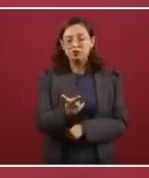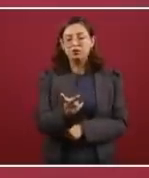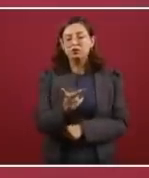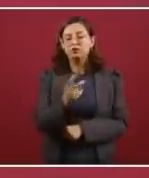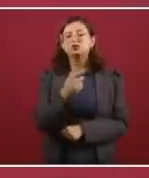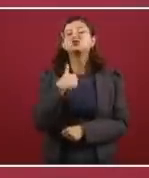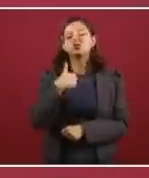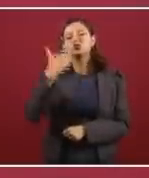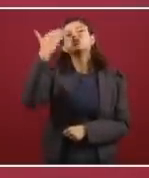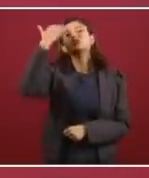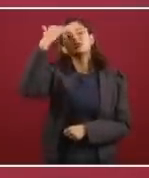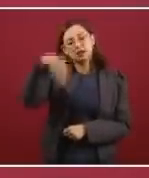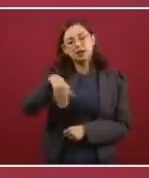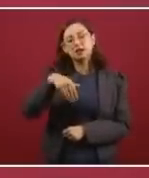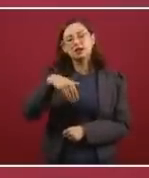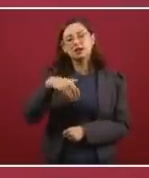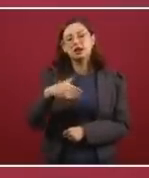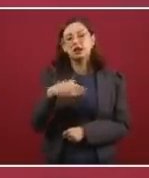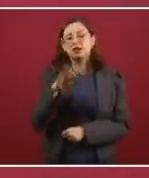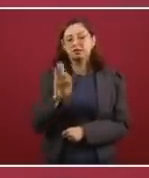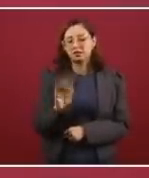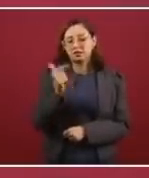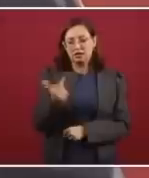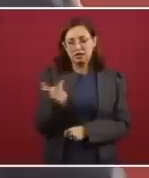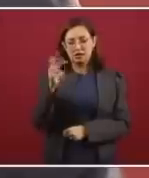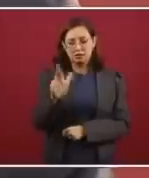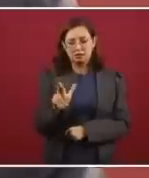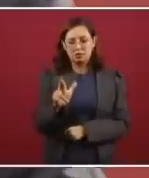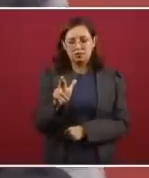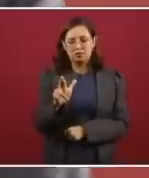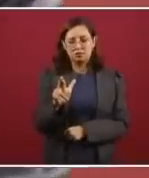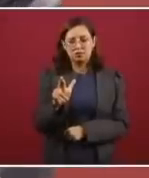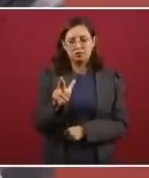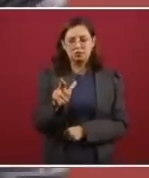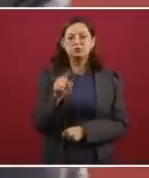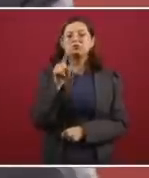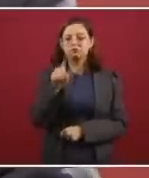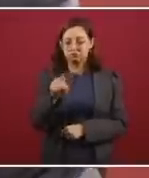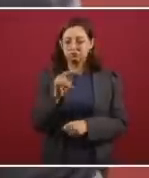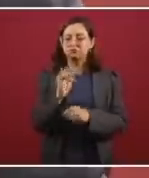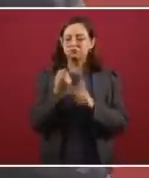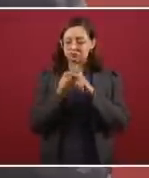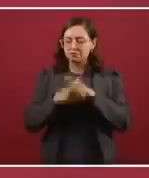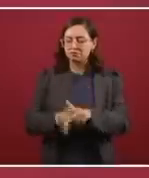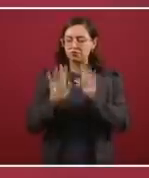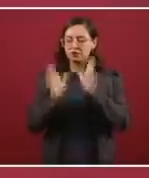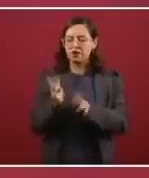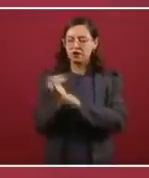tengo entendido que la Fiscalía está haciendo una investigación